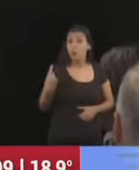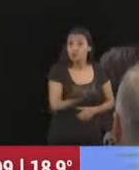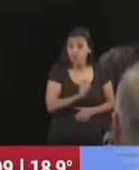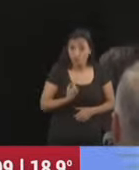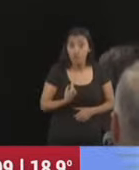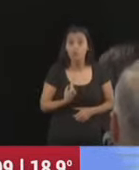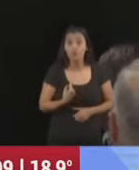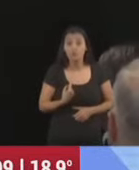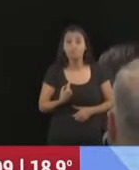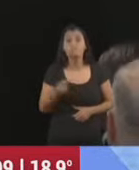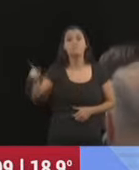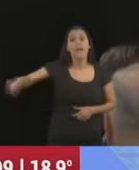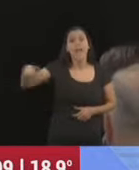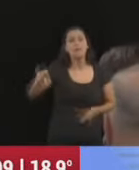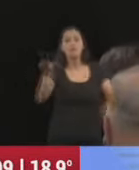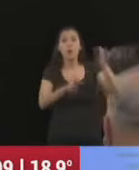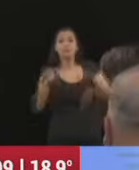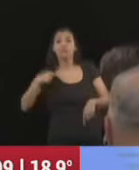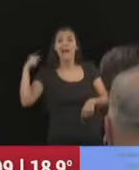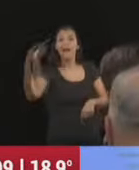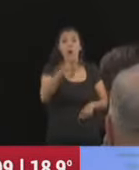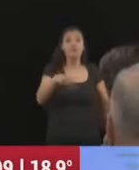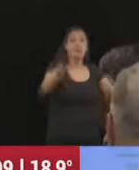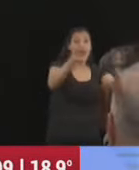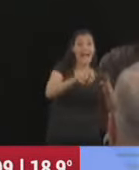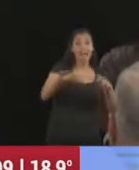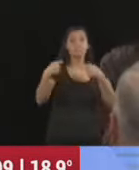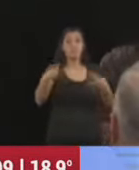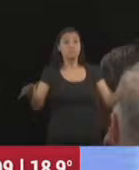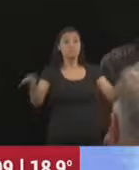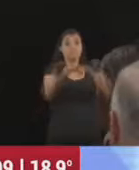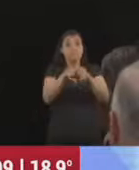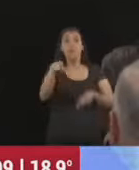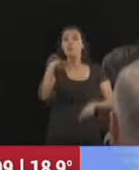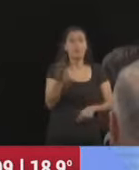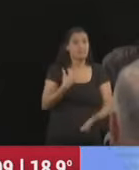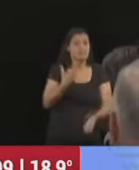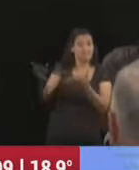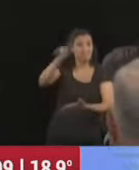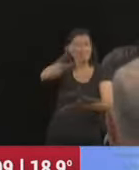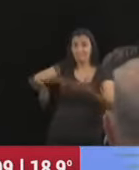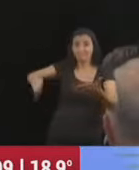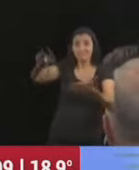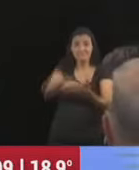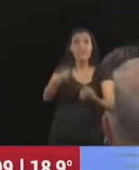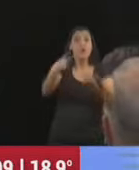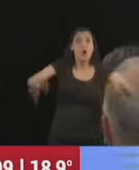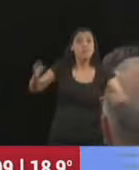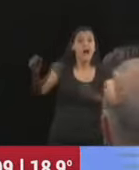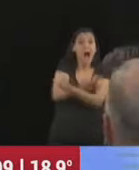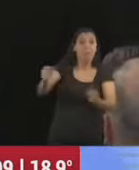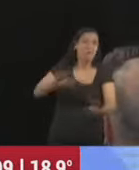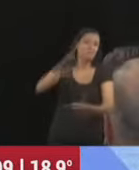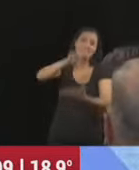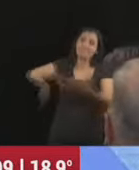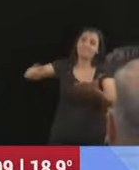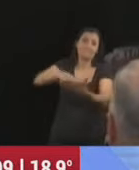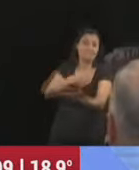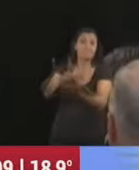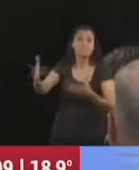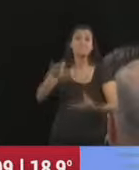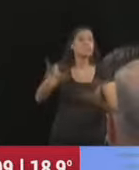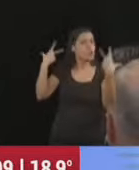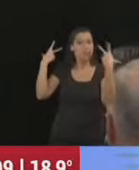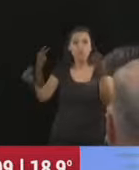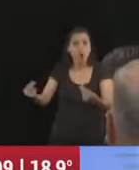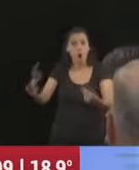Además tiene los puertos y las universidades que le ponen conocimiento, ciencia y tecnología para el desarrollo. Con lo cual,